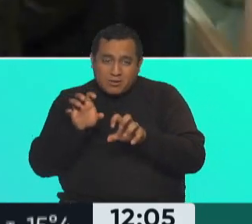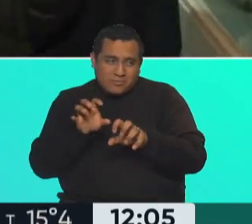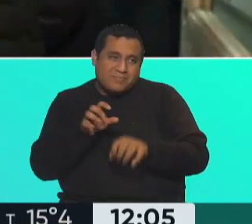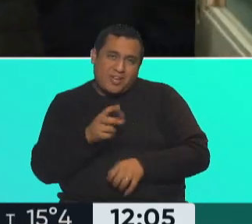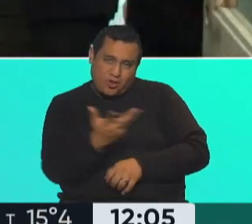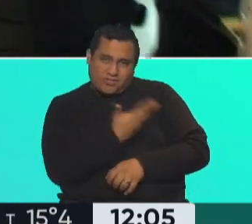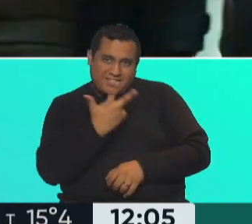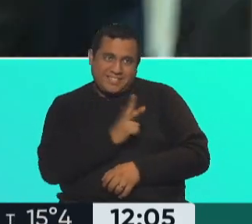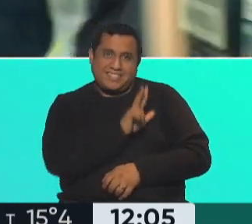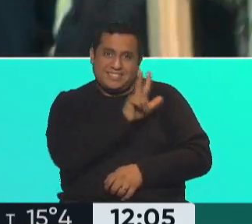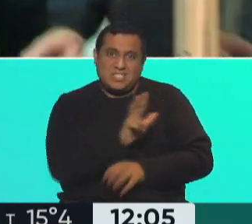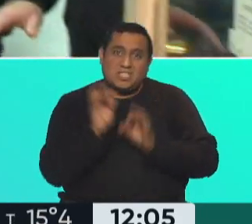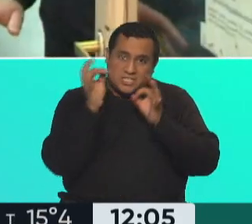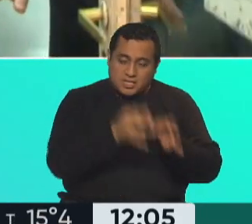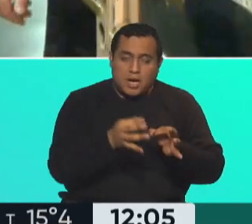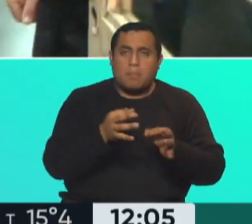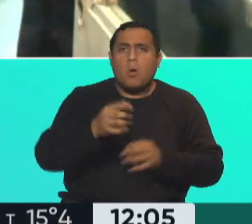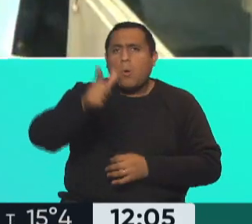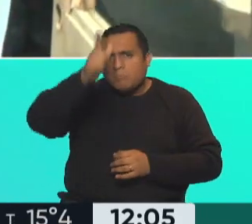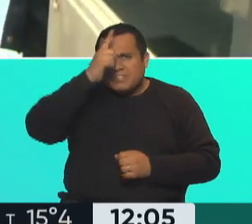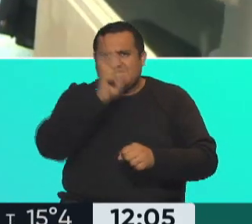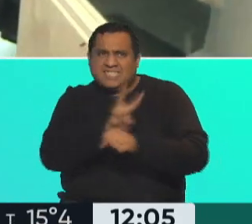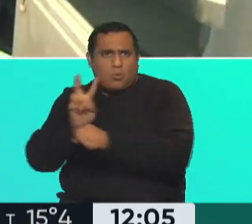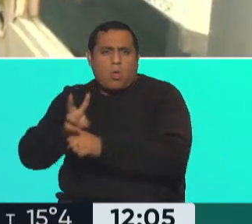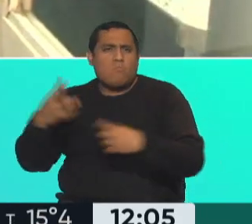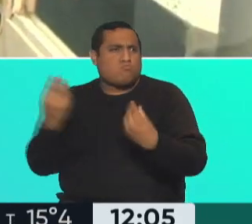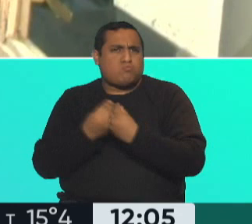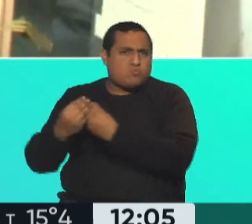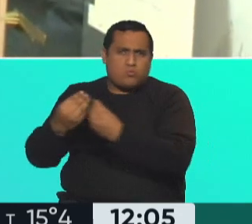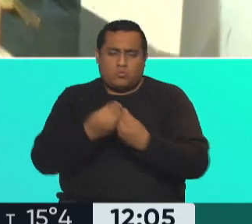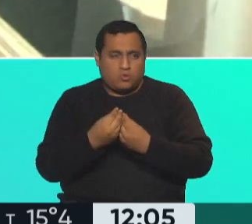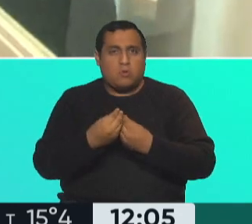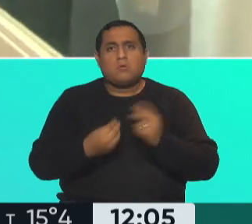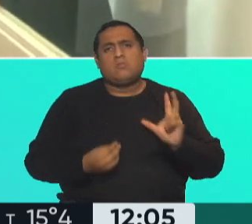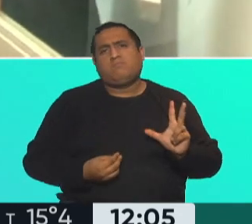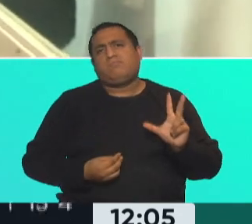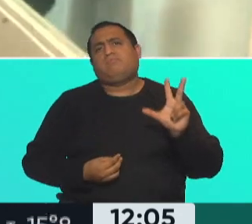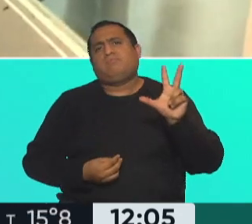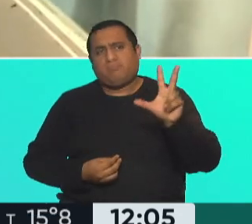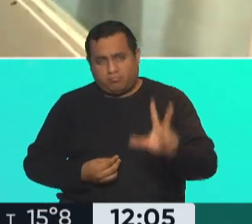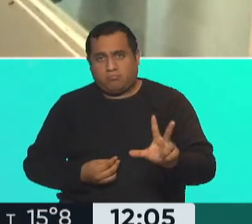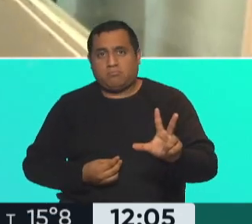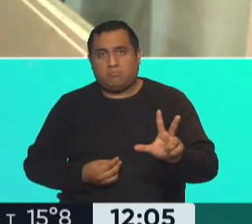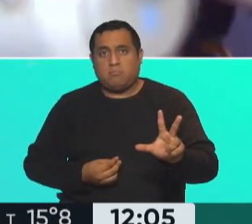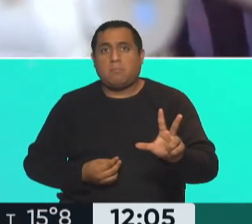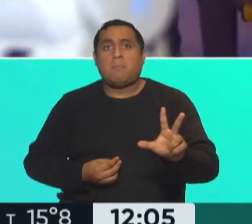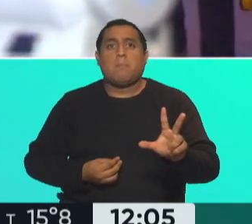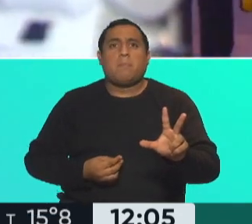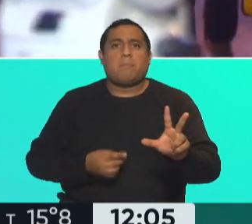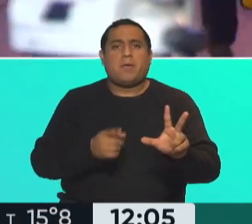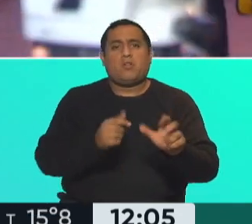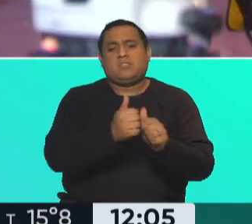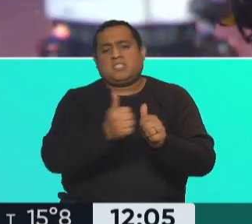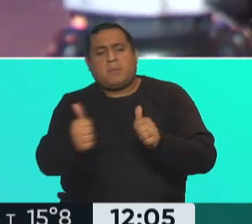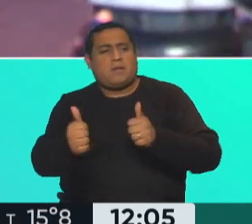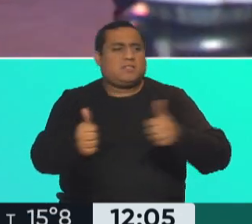fue un operativo de seguridad importante. Llegaron de manera conjunta, pero se encargaron de que estén separados